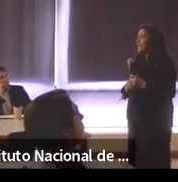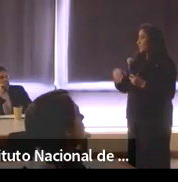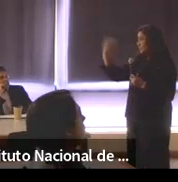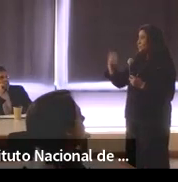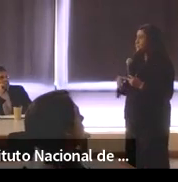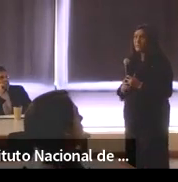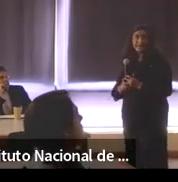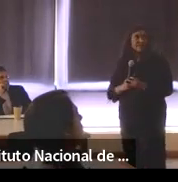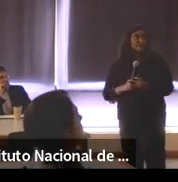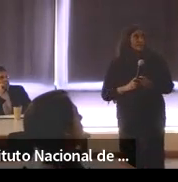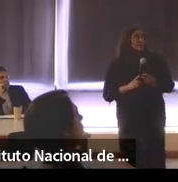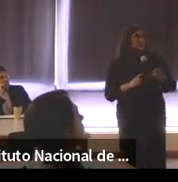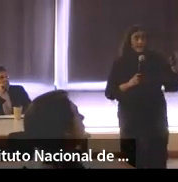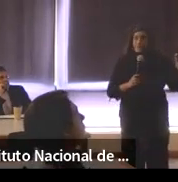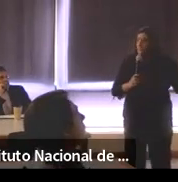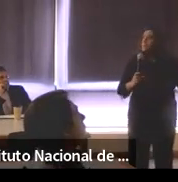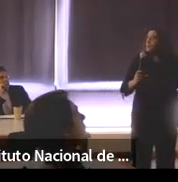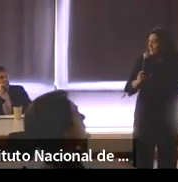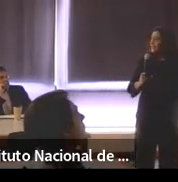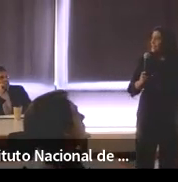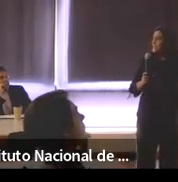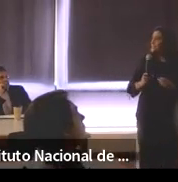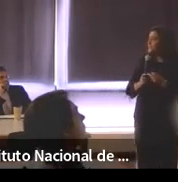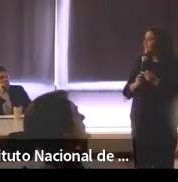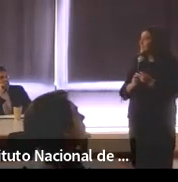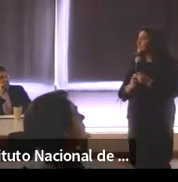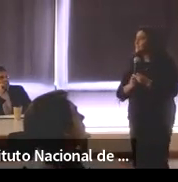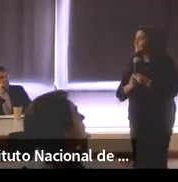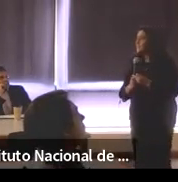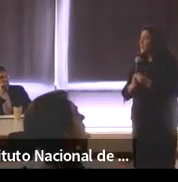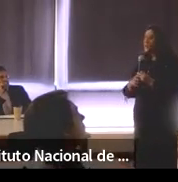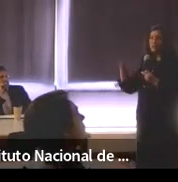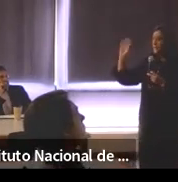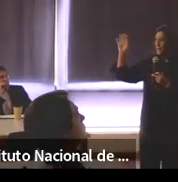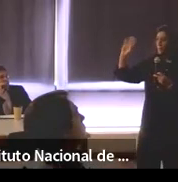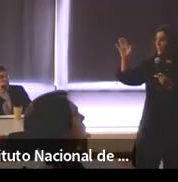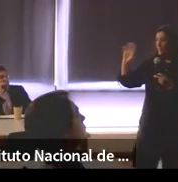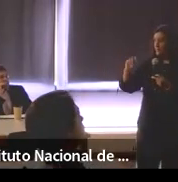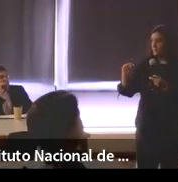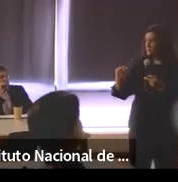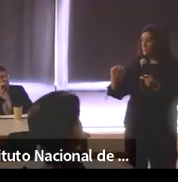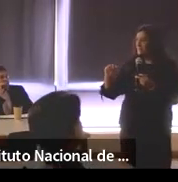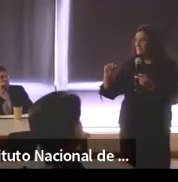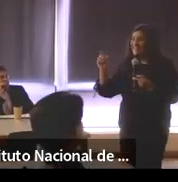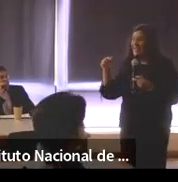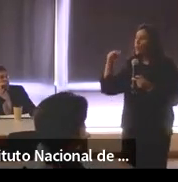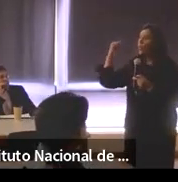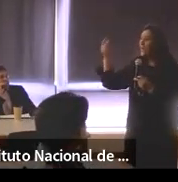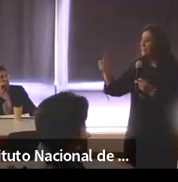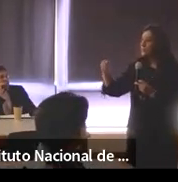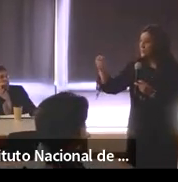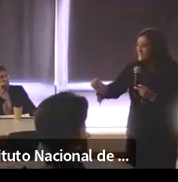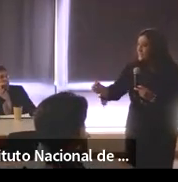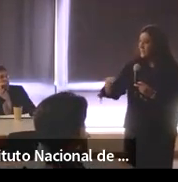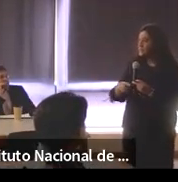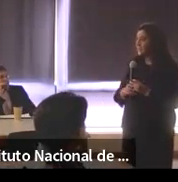pero a todos nos gusta ganar y tiene que ver con Esta generación de ideas no siempre puedo estar de